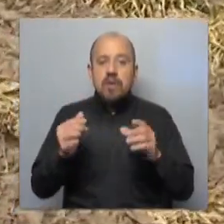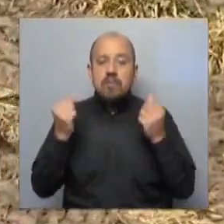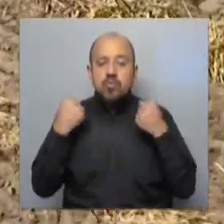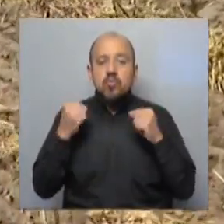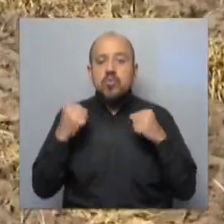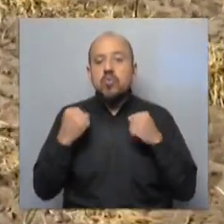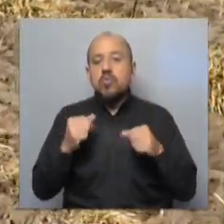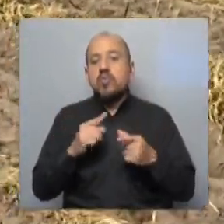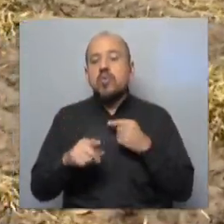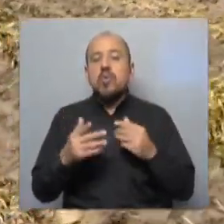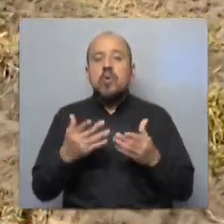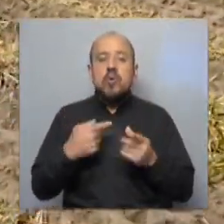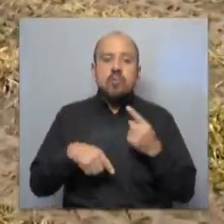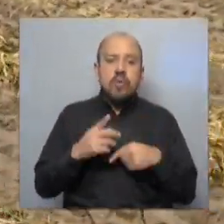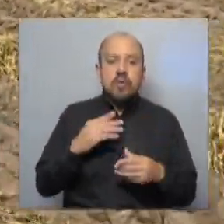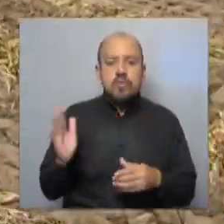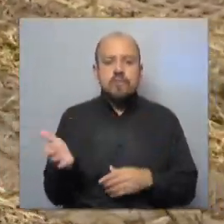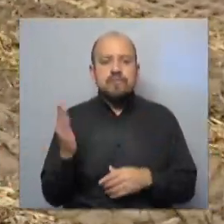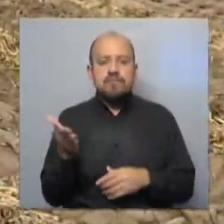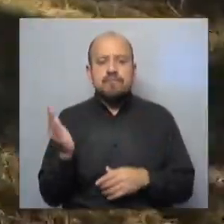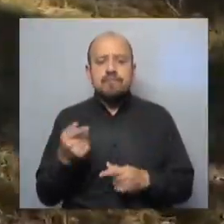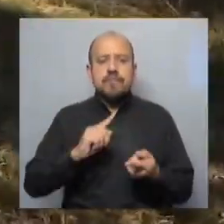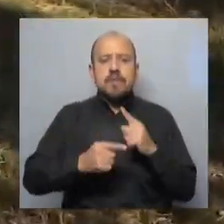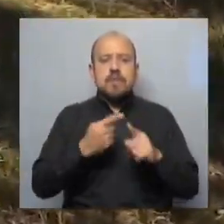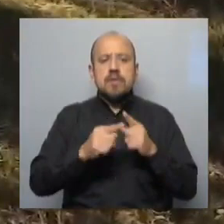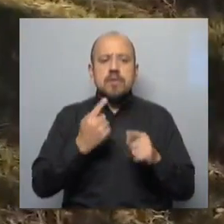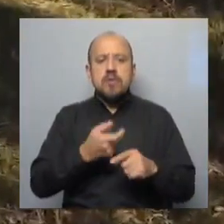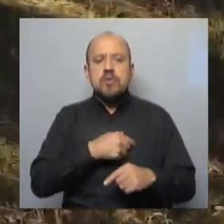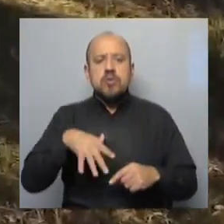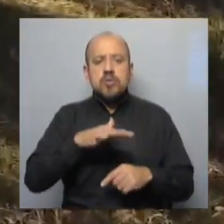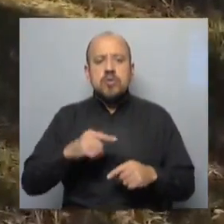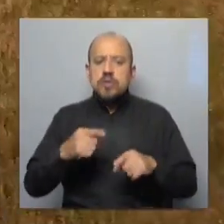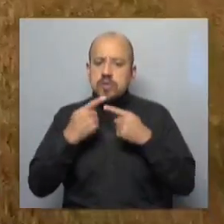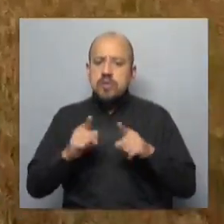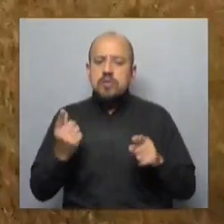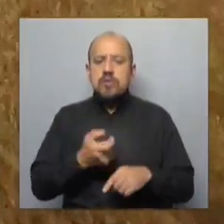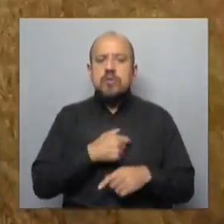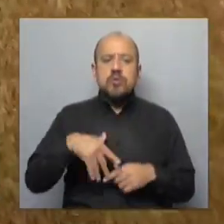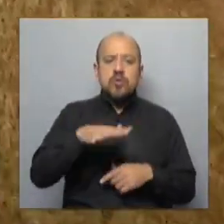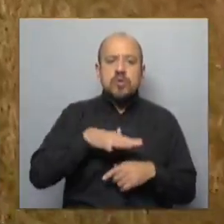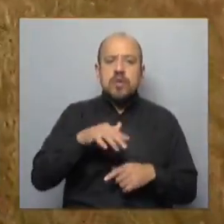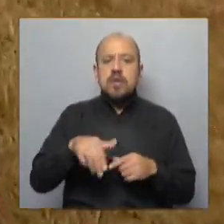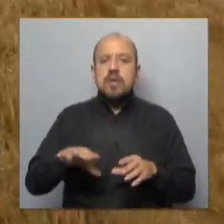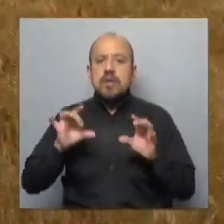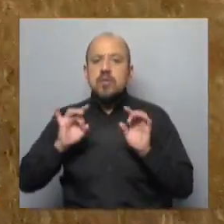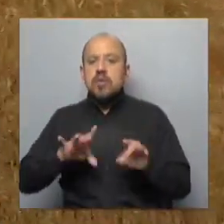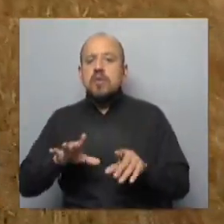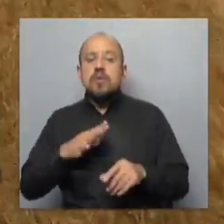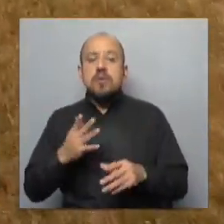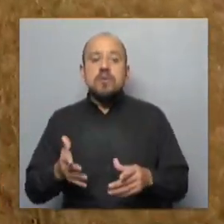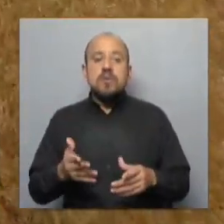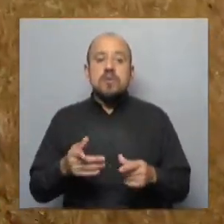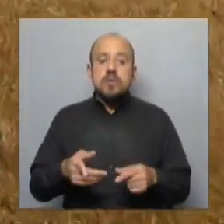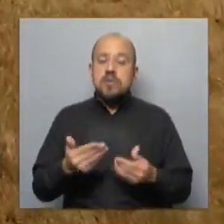agroecología pasa por nuevas relaciones sociales y por una relación diferente entre sociedad y naturaleza que tiene un profundo contenido